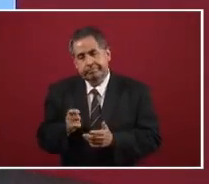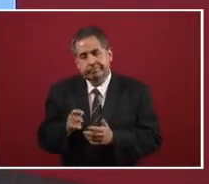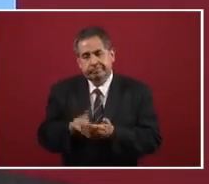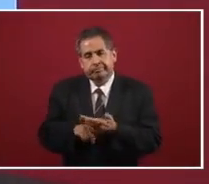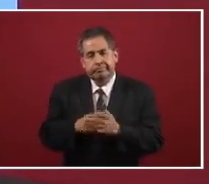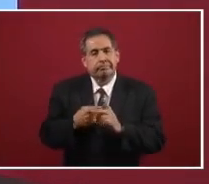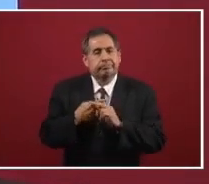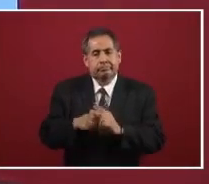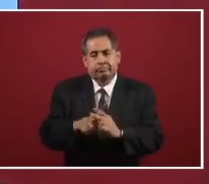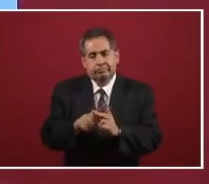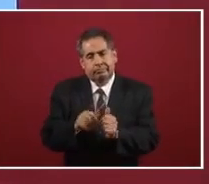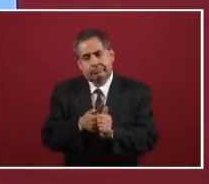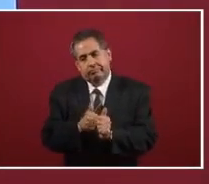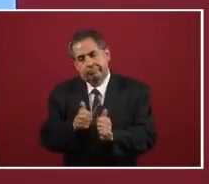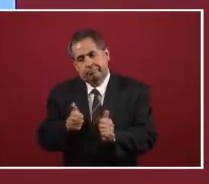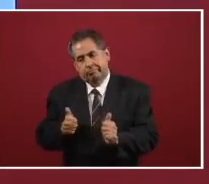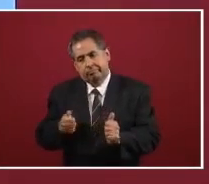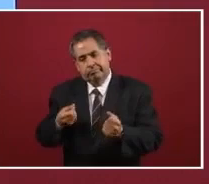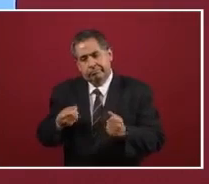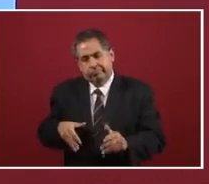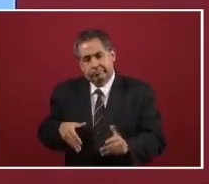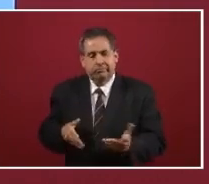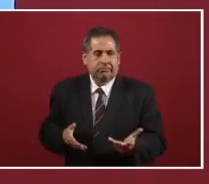del inicio de la recesión.